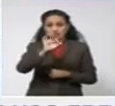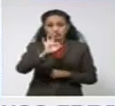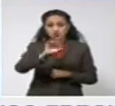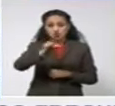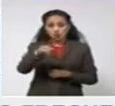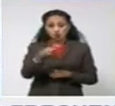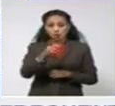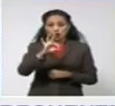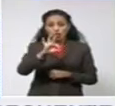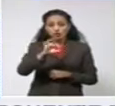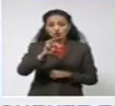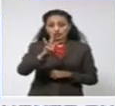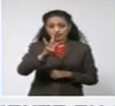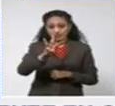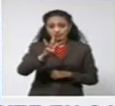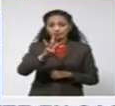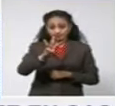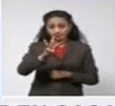18,83,